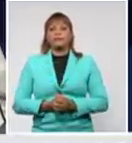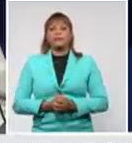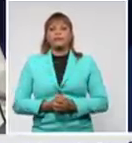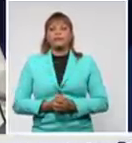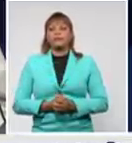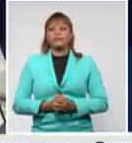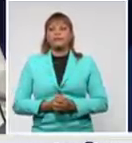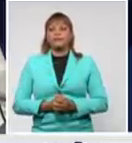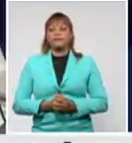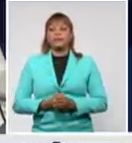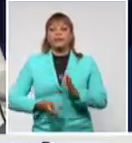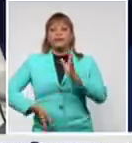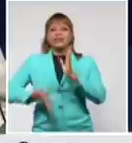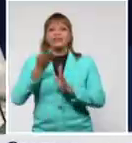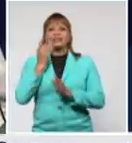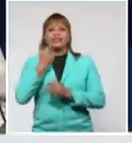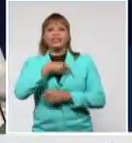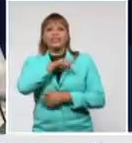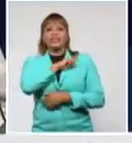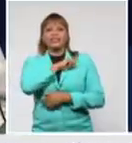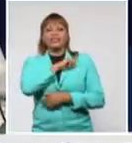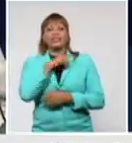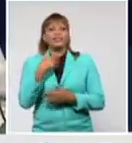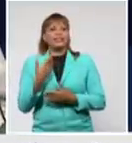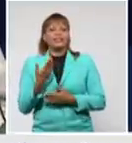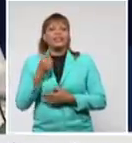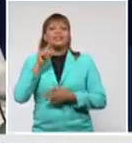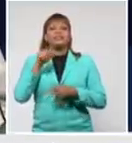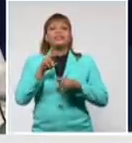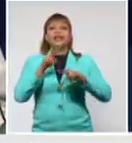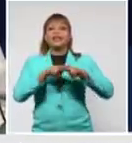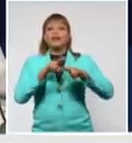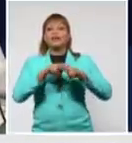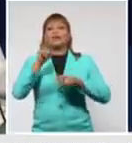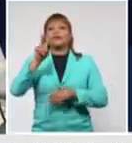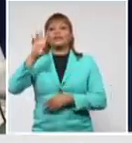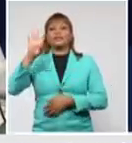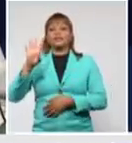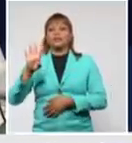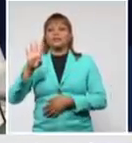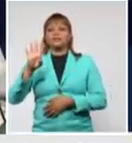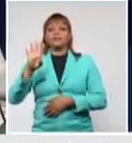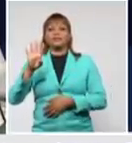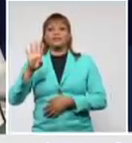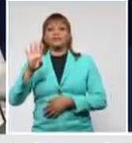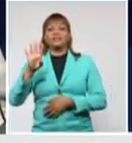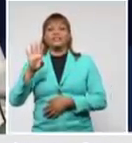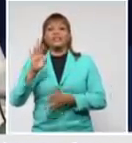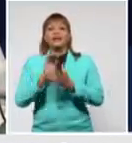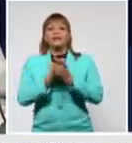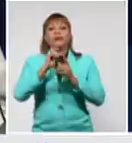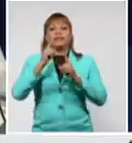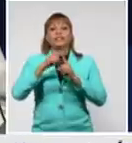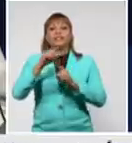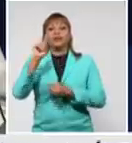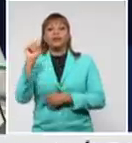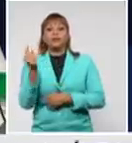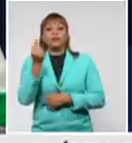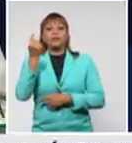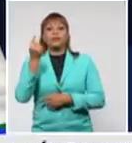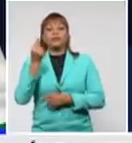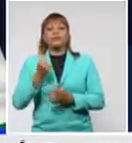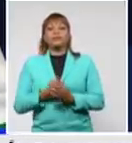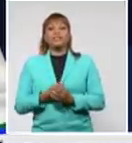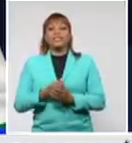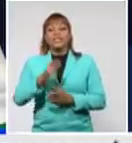Las altas que se dieron ayer son de La Habana 24, de Matanzas 1, de Santi